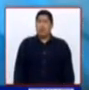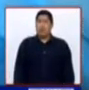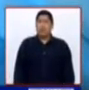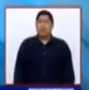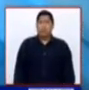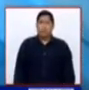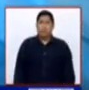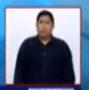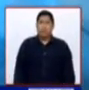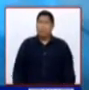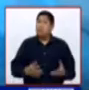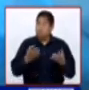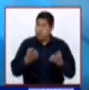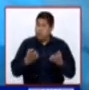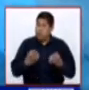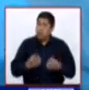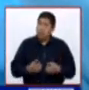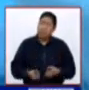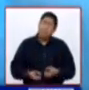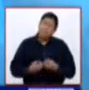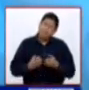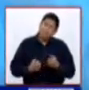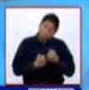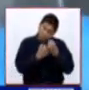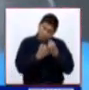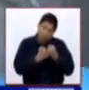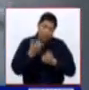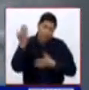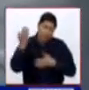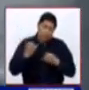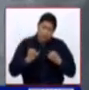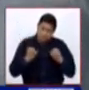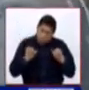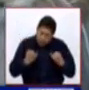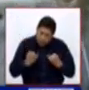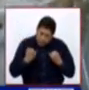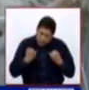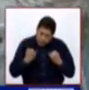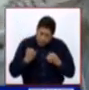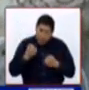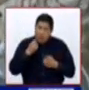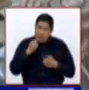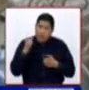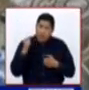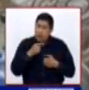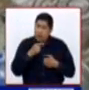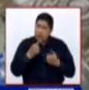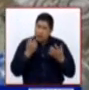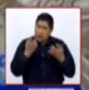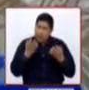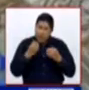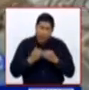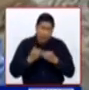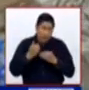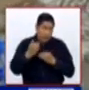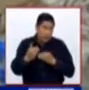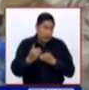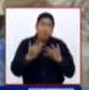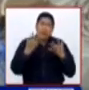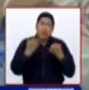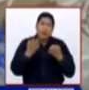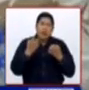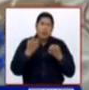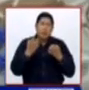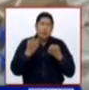Cualquier colaboración va a ser de mucha ayuda para esta adolescente, porque ella quiere seguir adelante, ella quiere